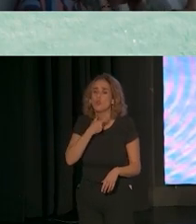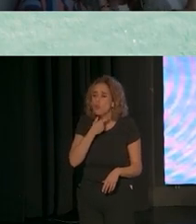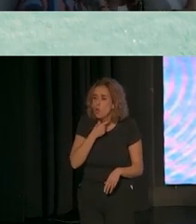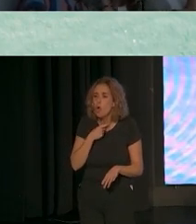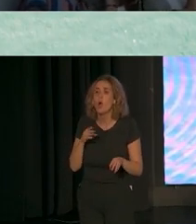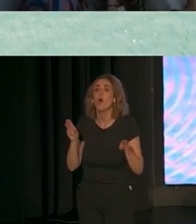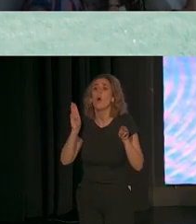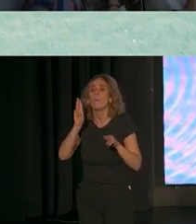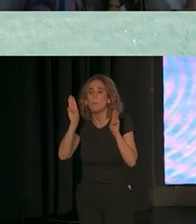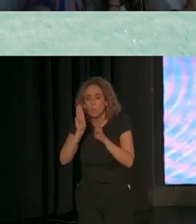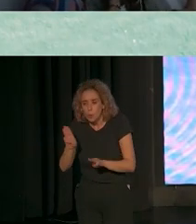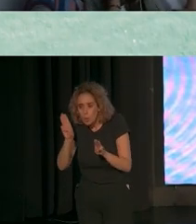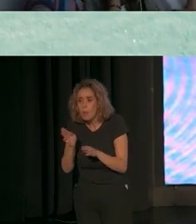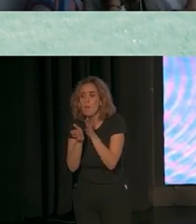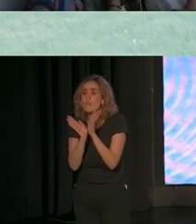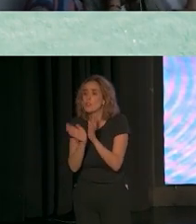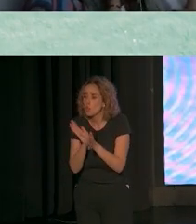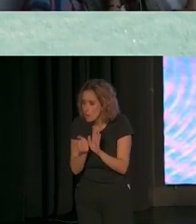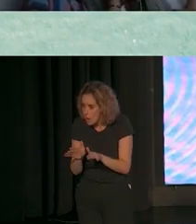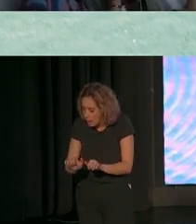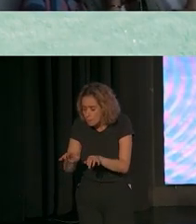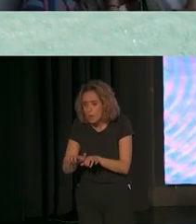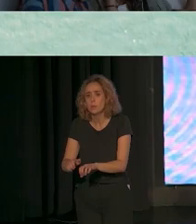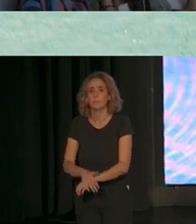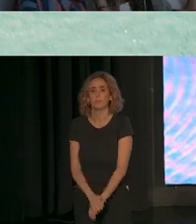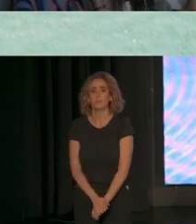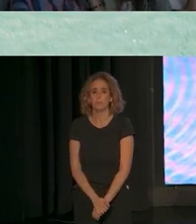terapia ocupacional, terapia, fisioterapia también.